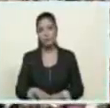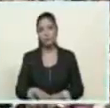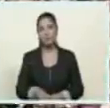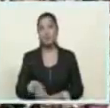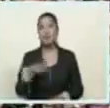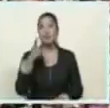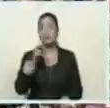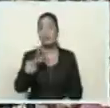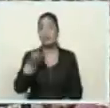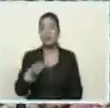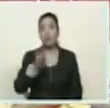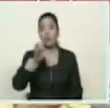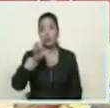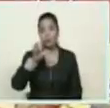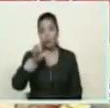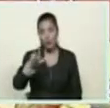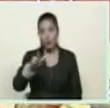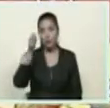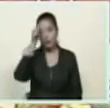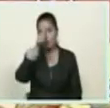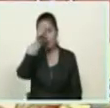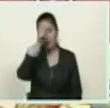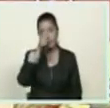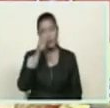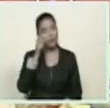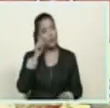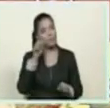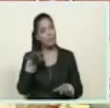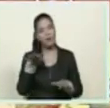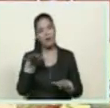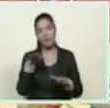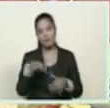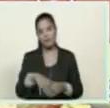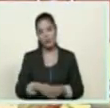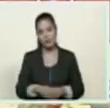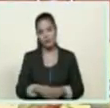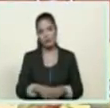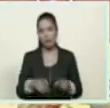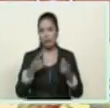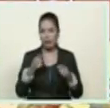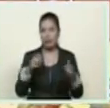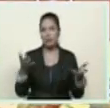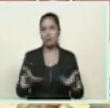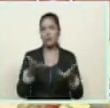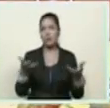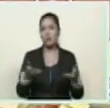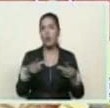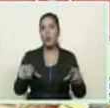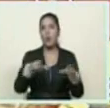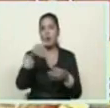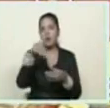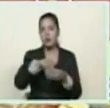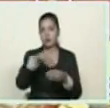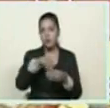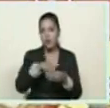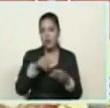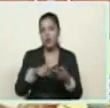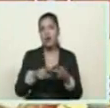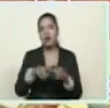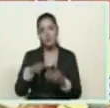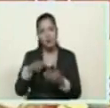y el 30 de julio domingo maravilloso intentaron quemar centros electorales